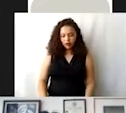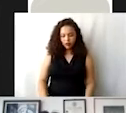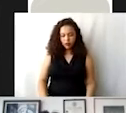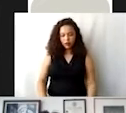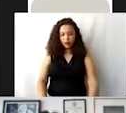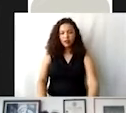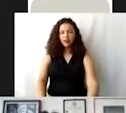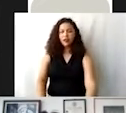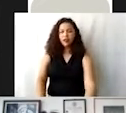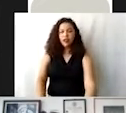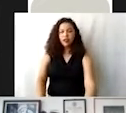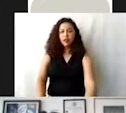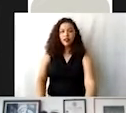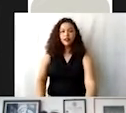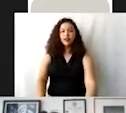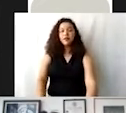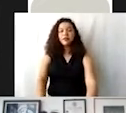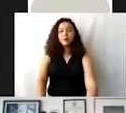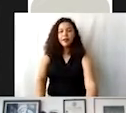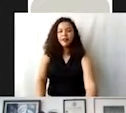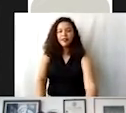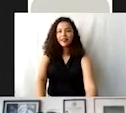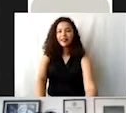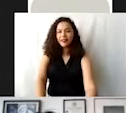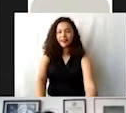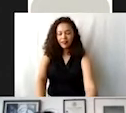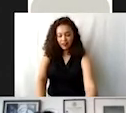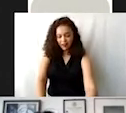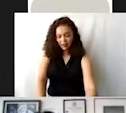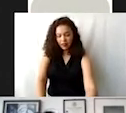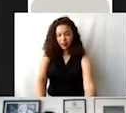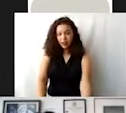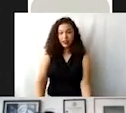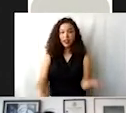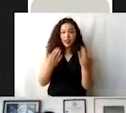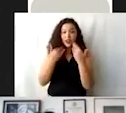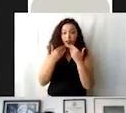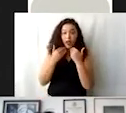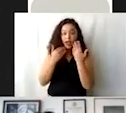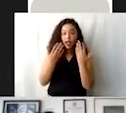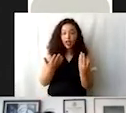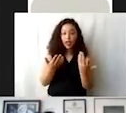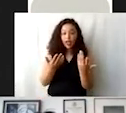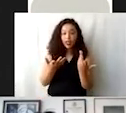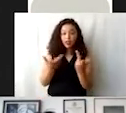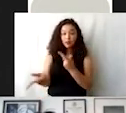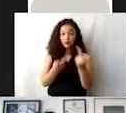No tenemos ¿Alguna